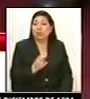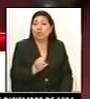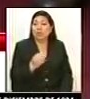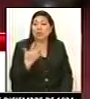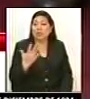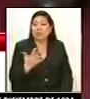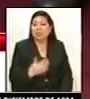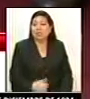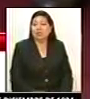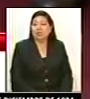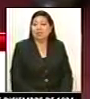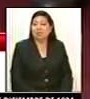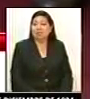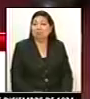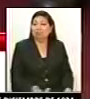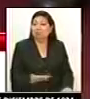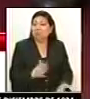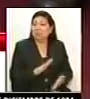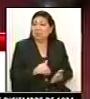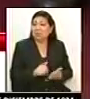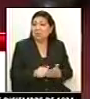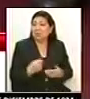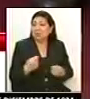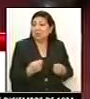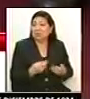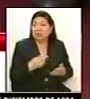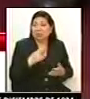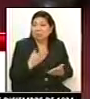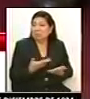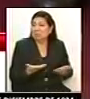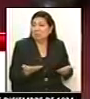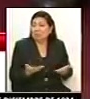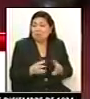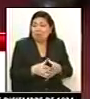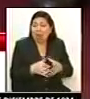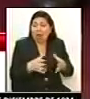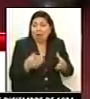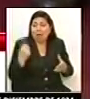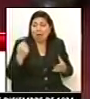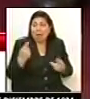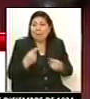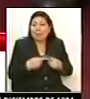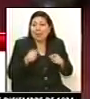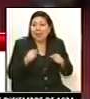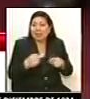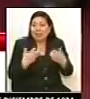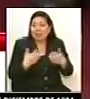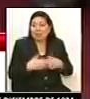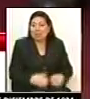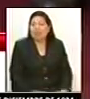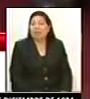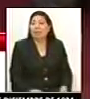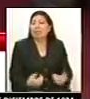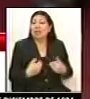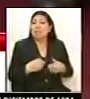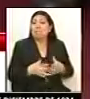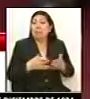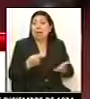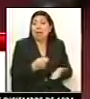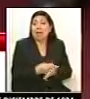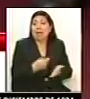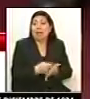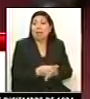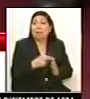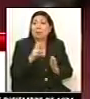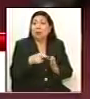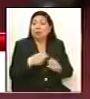1.05. O sea, prácticamente casi no tributan en el Perú. Tienen inmensas ganancias. Estas empresas que tienen inmensas ganancias, que tienen